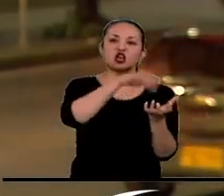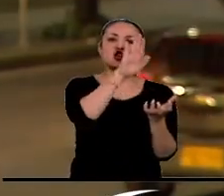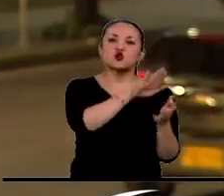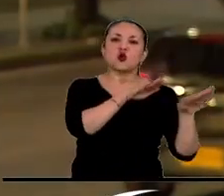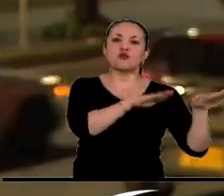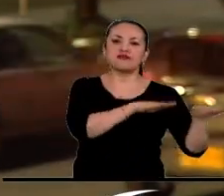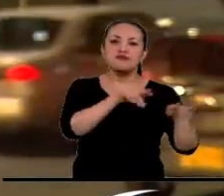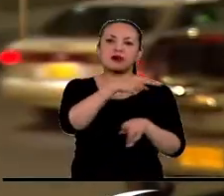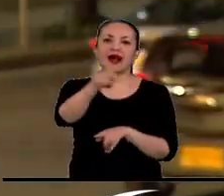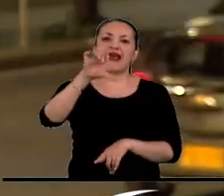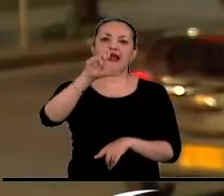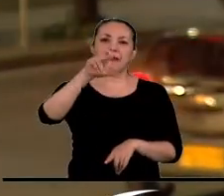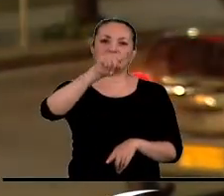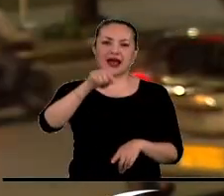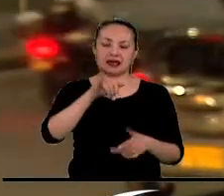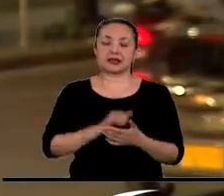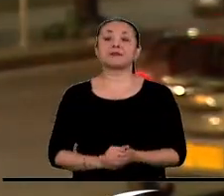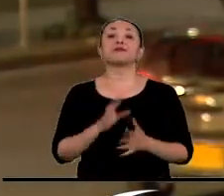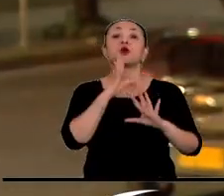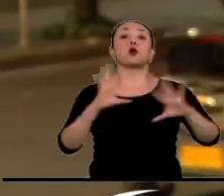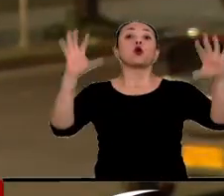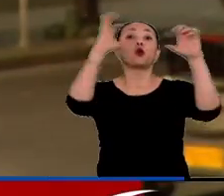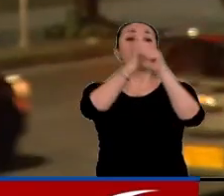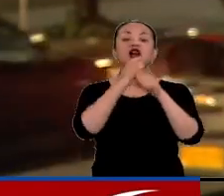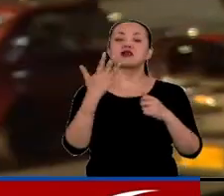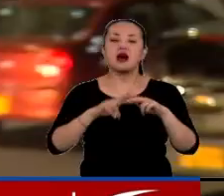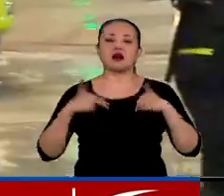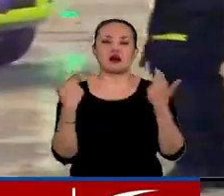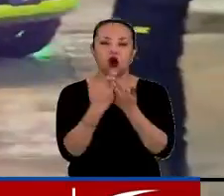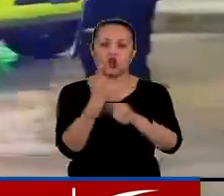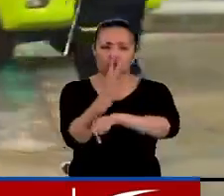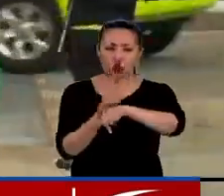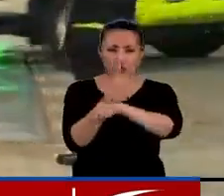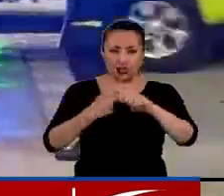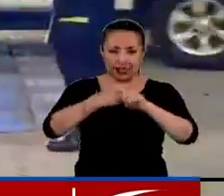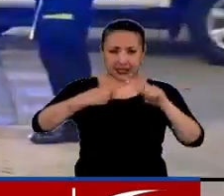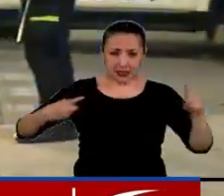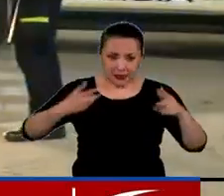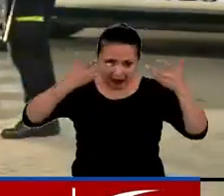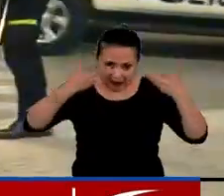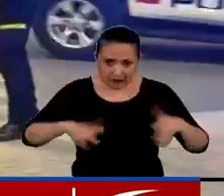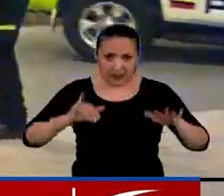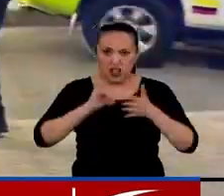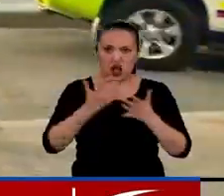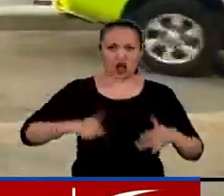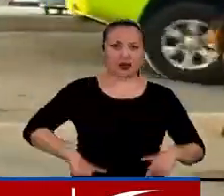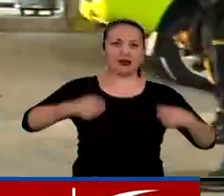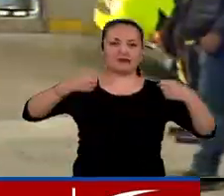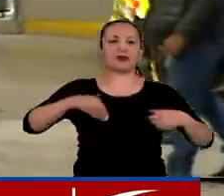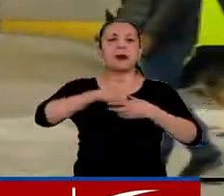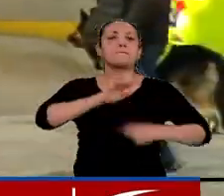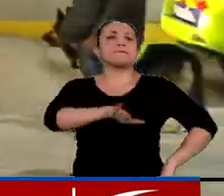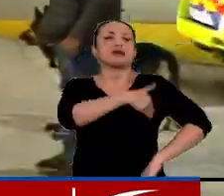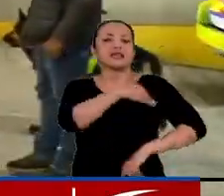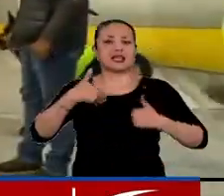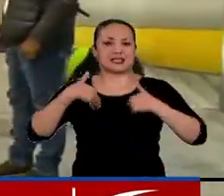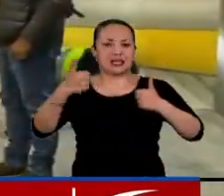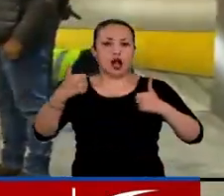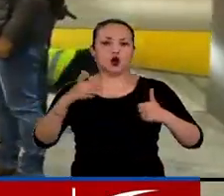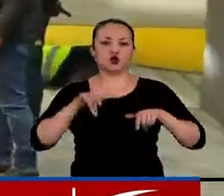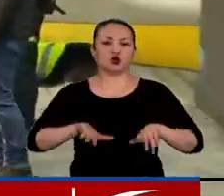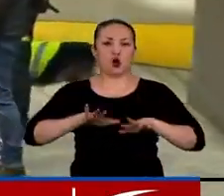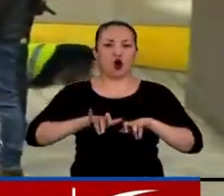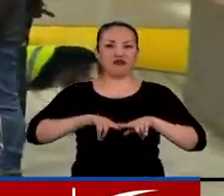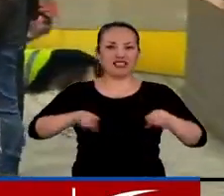Sí, buenas noches. Pues después de 2 horas y media de reunión aquí en el Ministerio de Salud, en el despacho de la ministra Carolina Corcho, entre